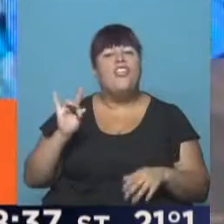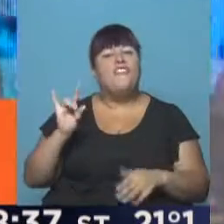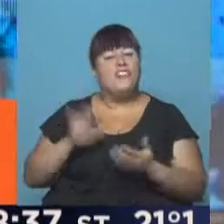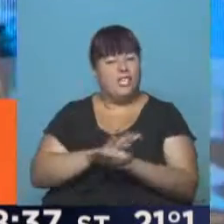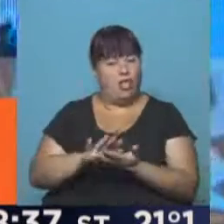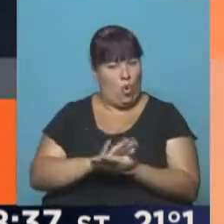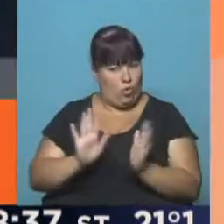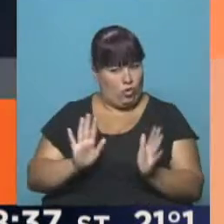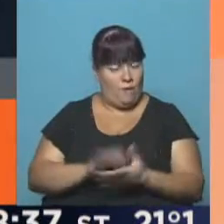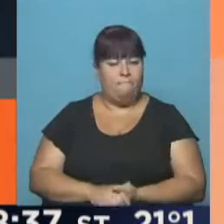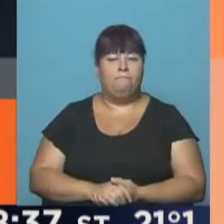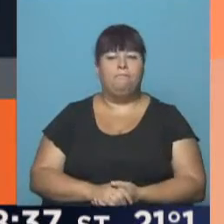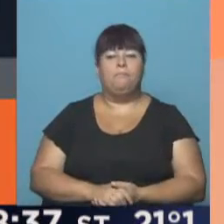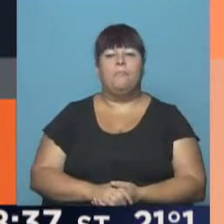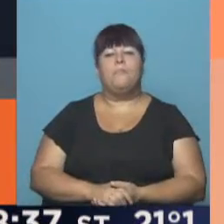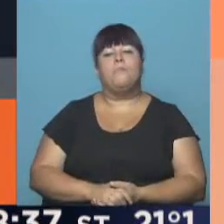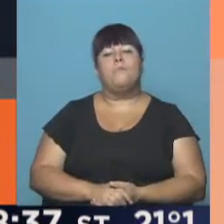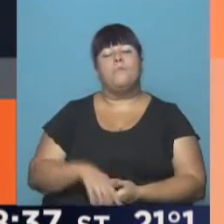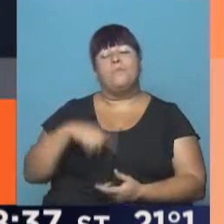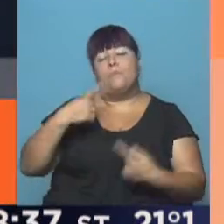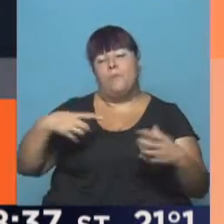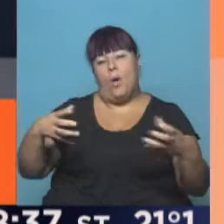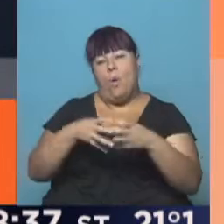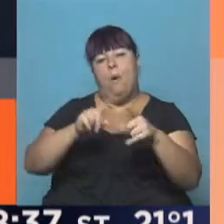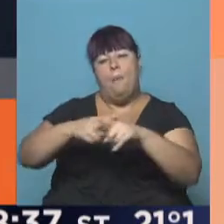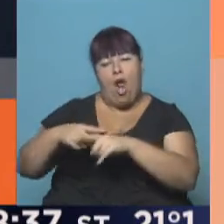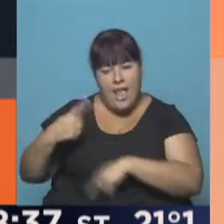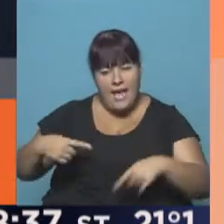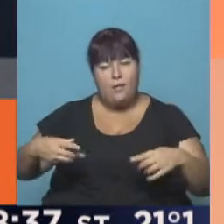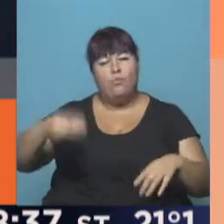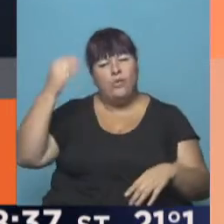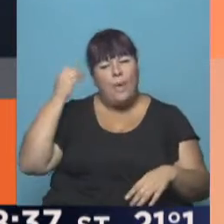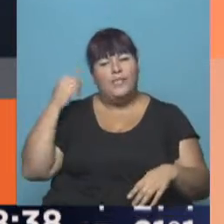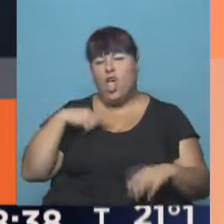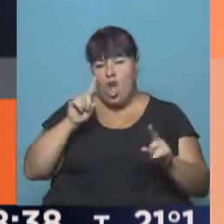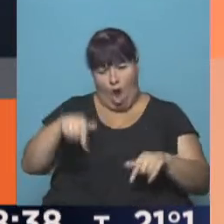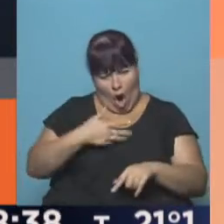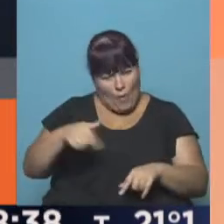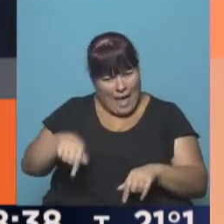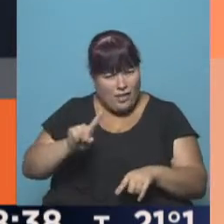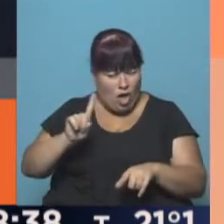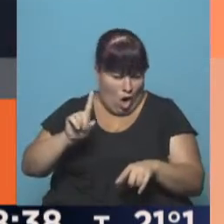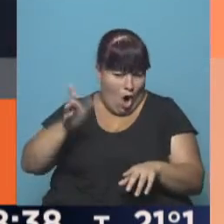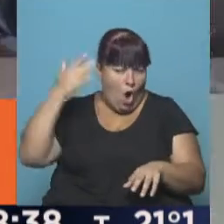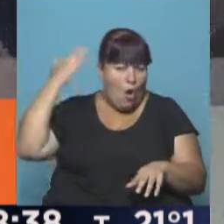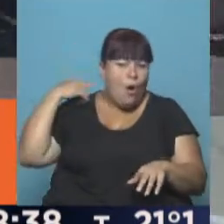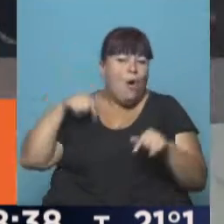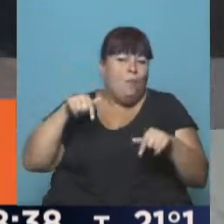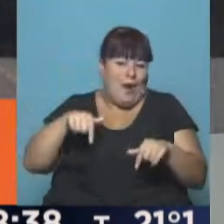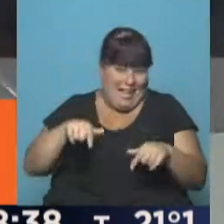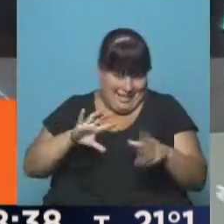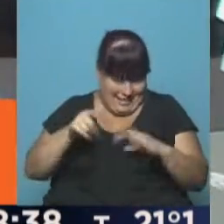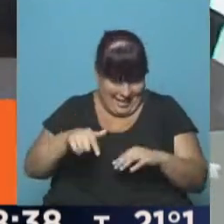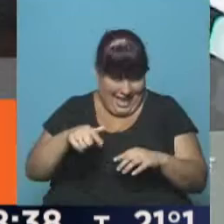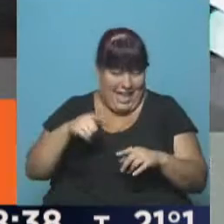resolver desde muchos lugares de la política tantas veces no lo digo este gobierno en particular es pero pues porque este fenómeno